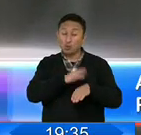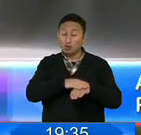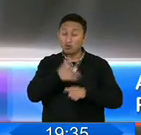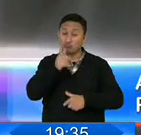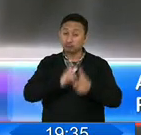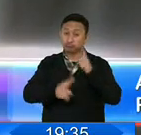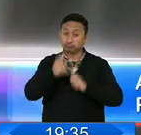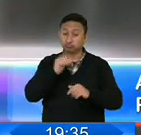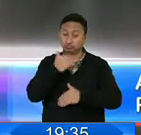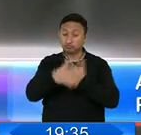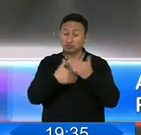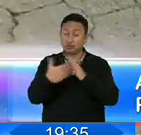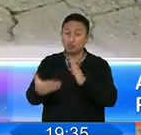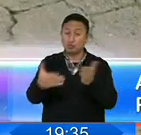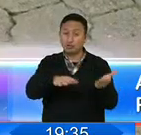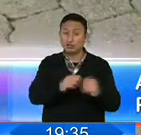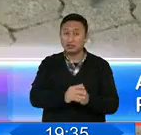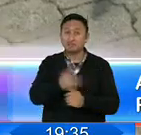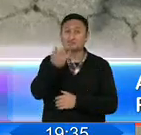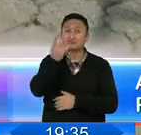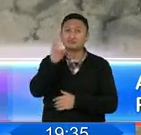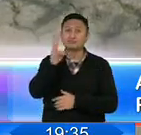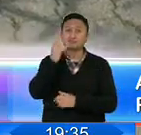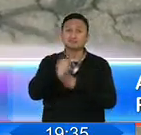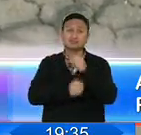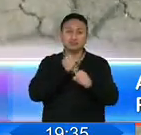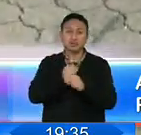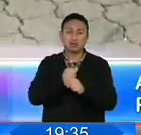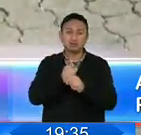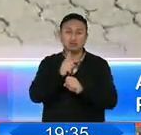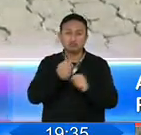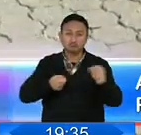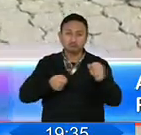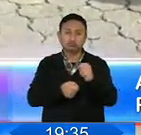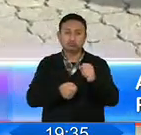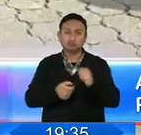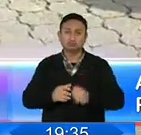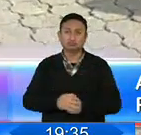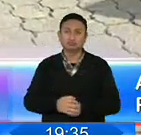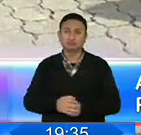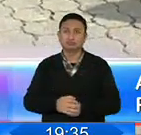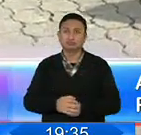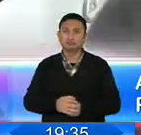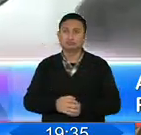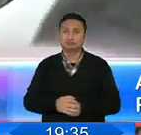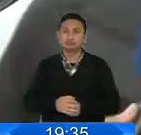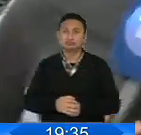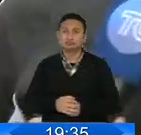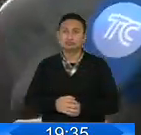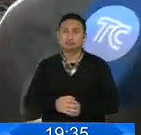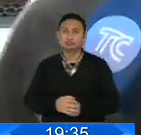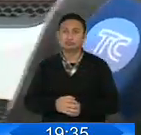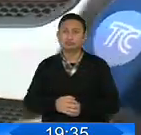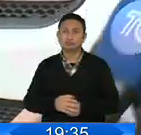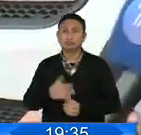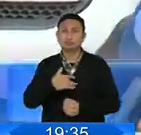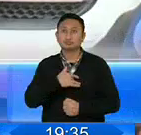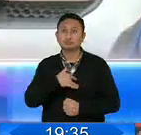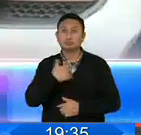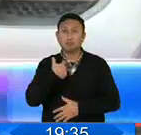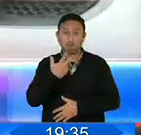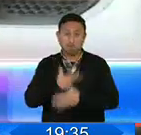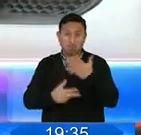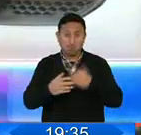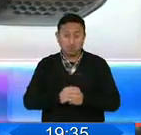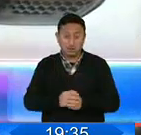terminó en muerte. Con apenas 17 años fue asesinado cuando el nuevo día estaba por llegar. No voy a descansar porque es la muerte de mi hijo.